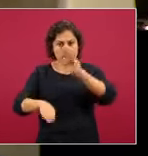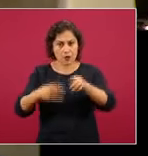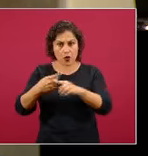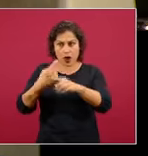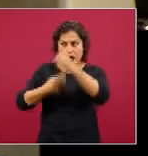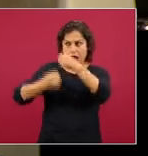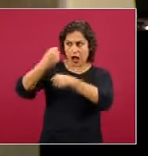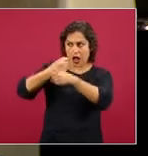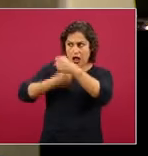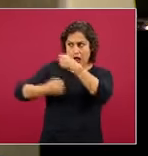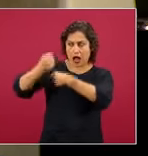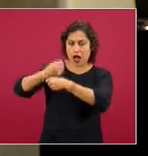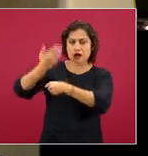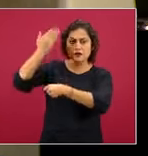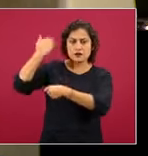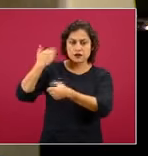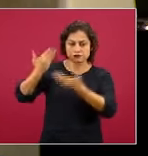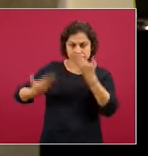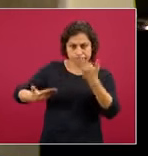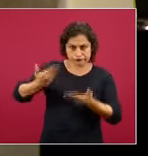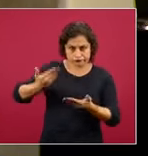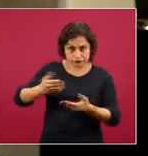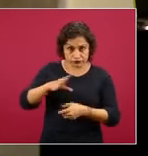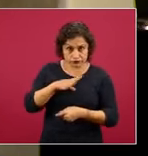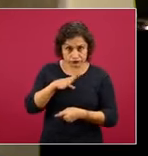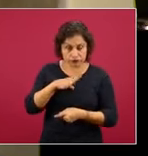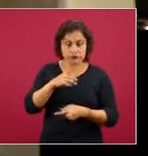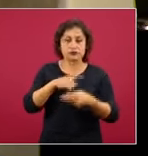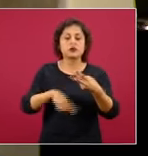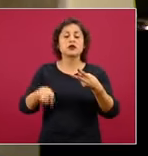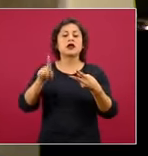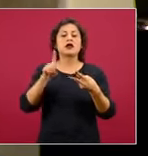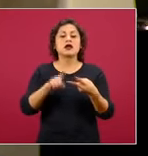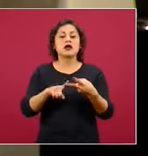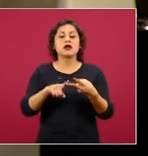anteriores, y otra más sería si sabe si